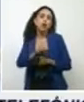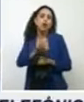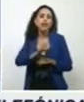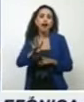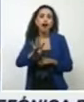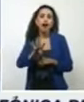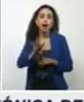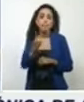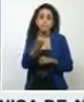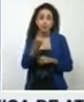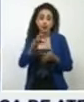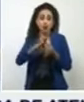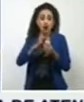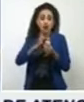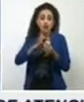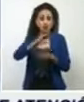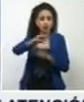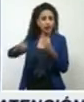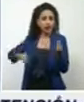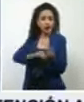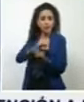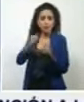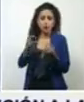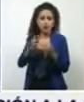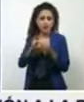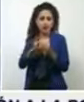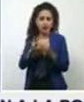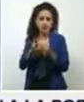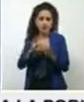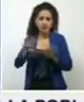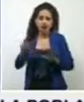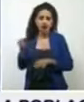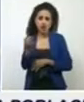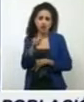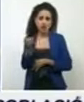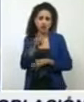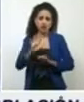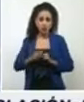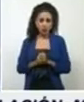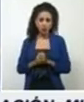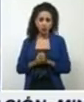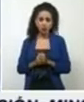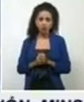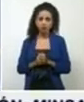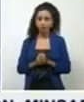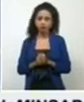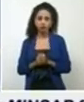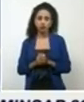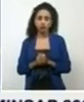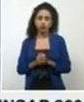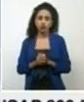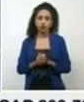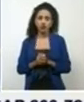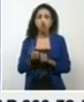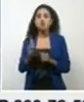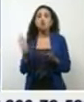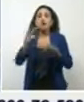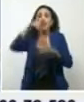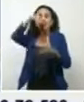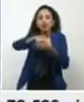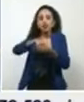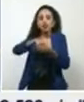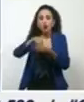negativo, sale de la estadística en ese momento, pero se mantiene como un caso que